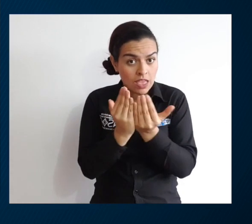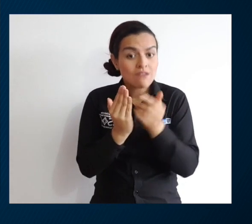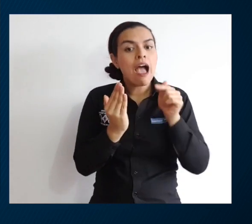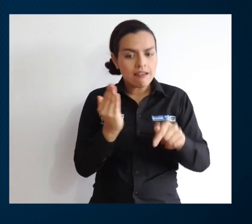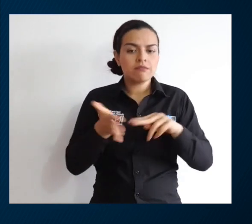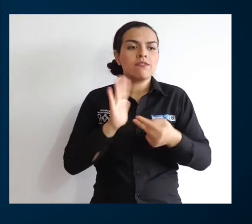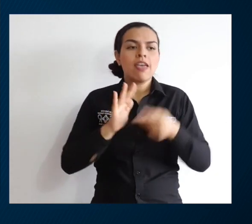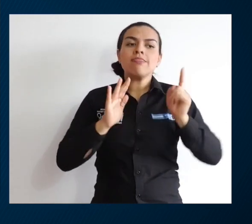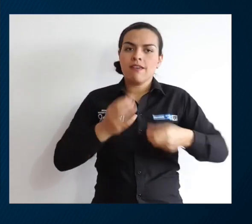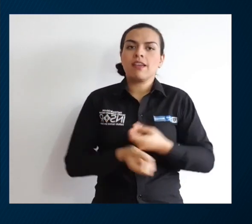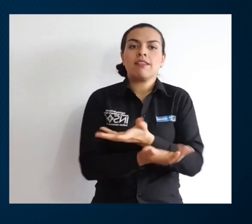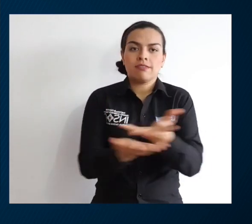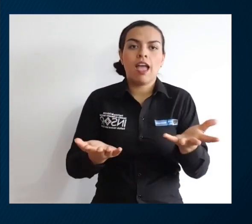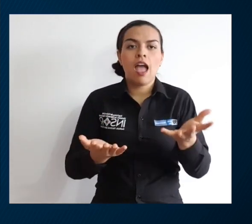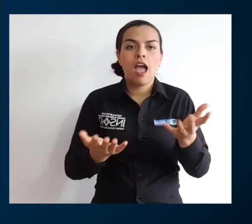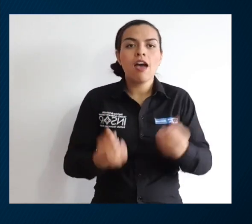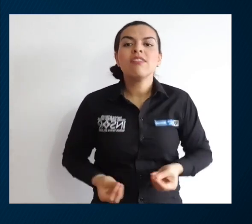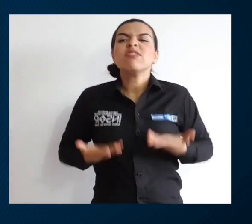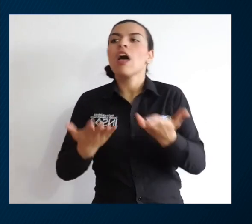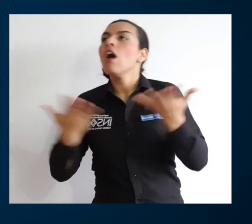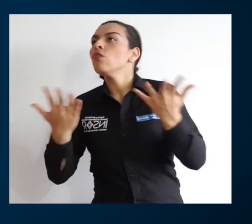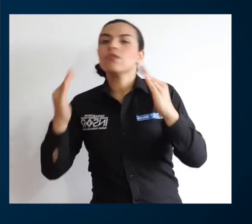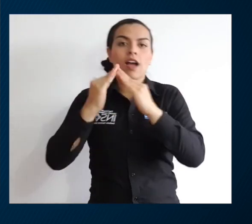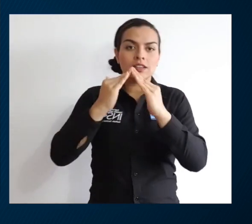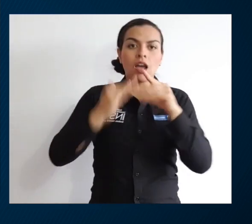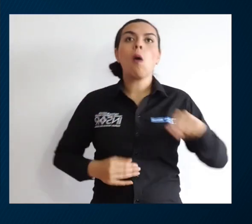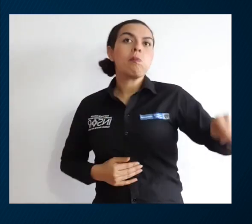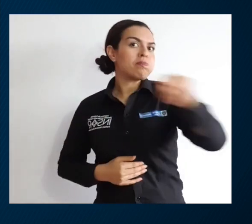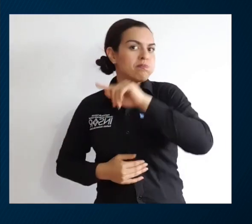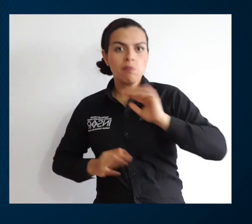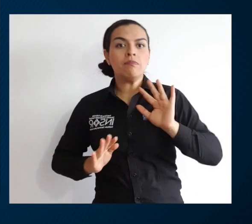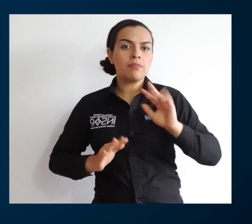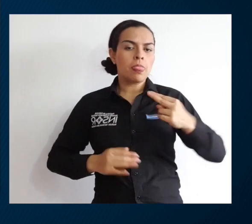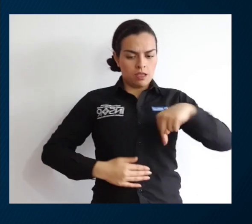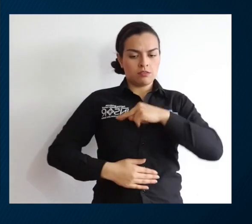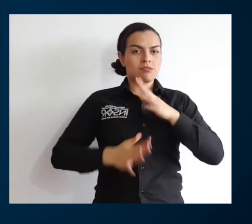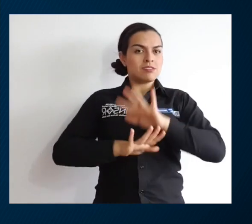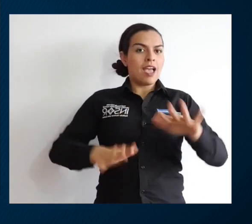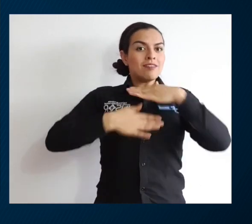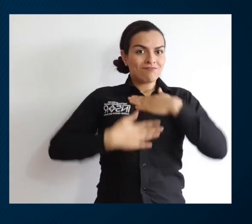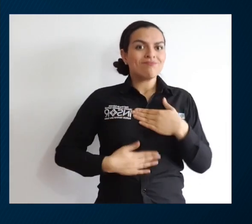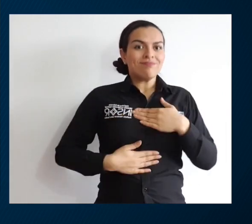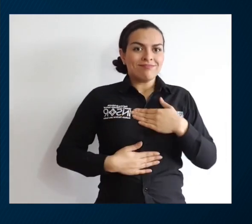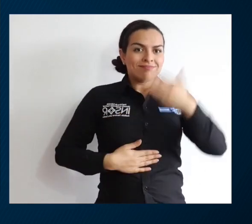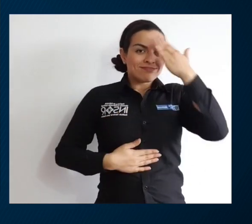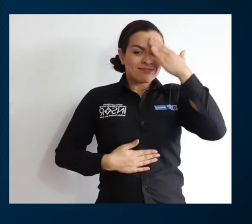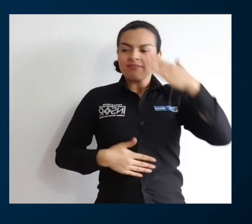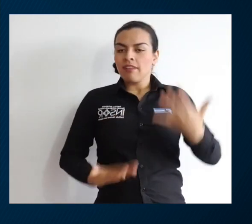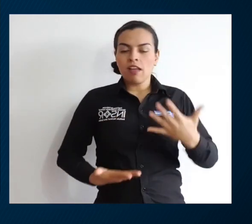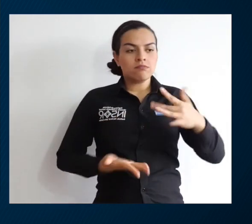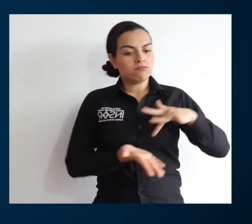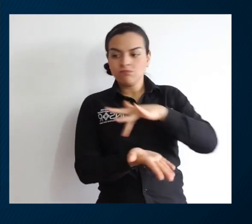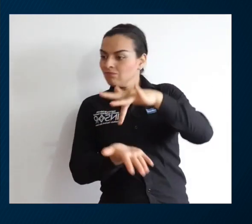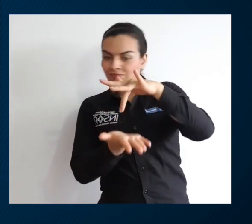de la institución, decidió hacer la impresión de materiales educativos para que sean llevados a su casa aquellos niños